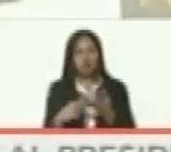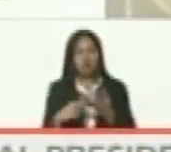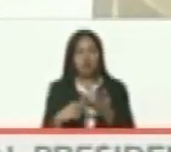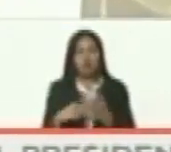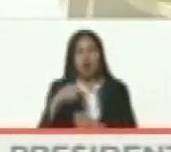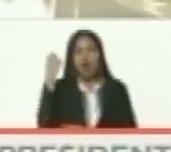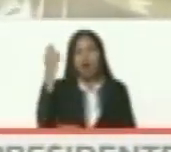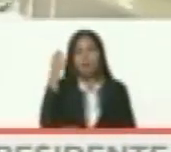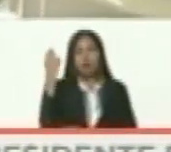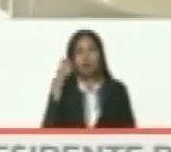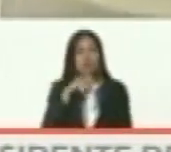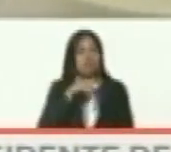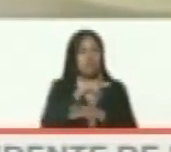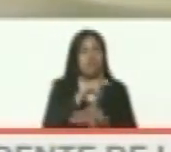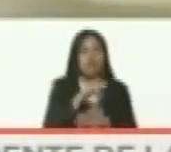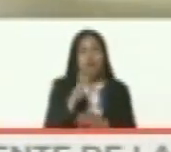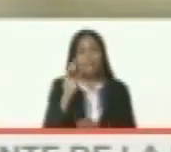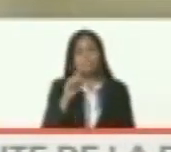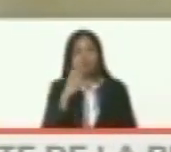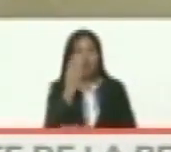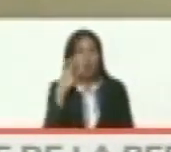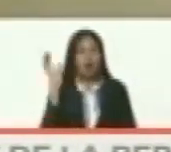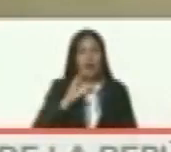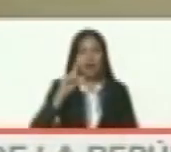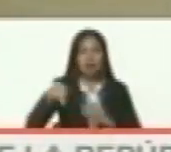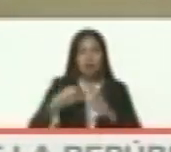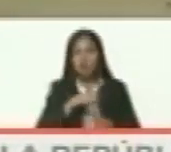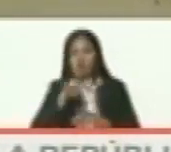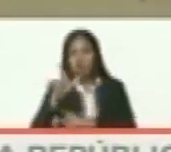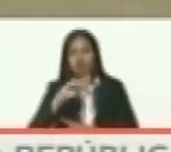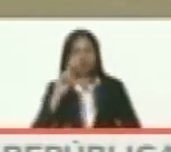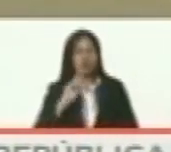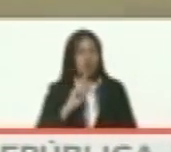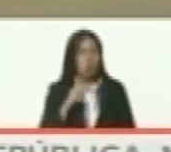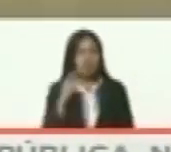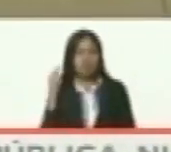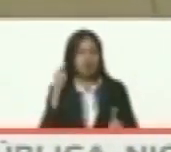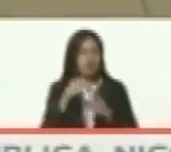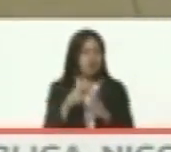no tiene que ir para Caracas, ya puede viajar directo desde La Guaira.